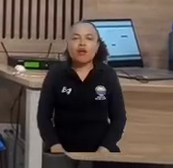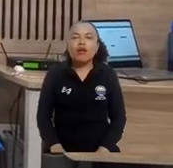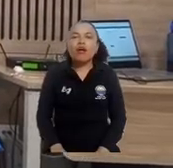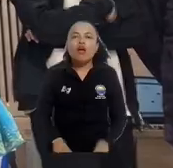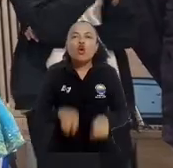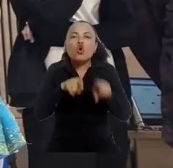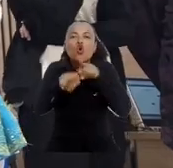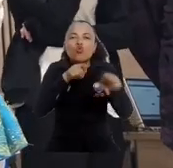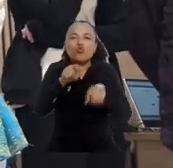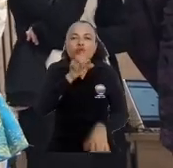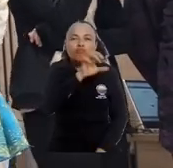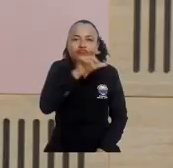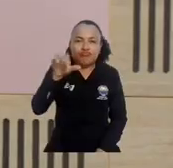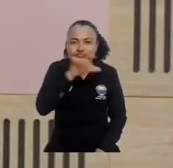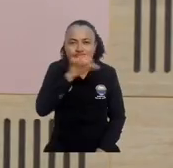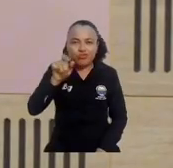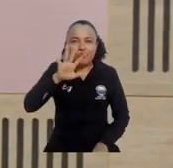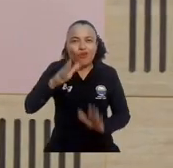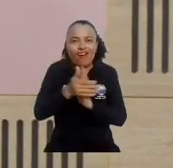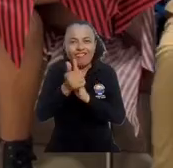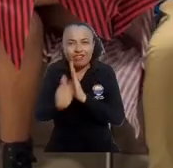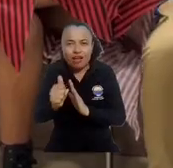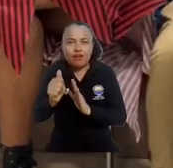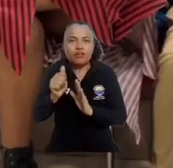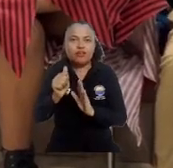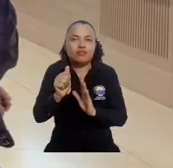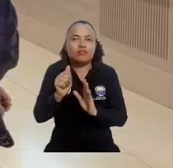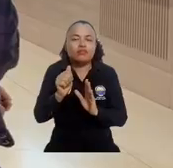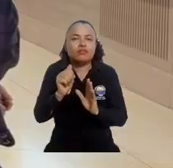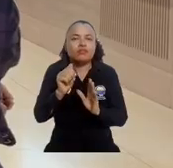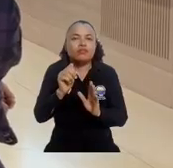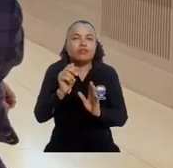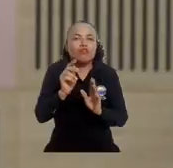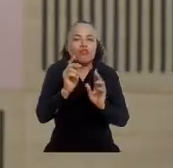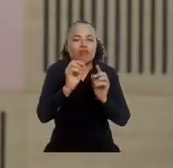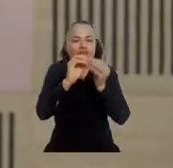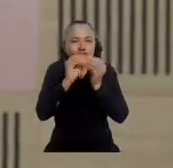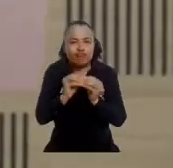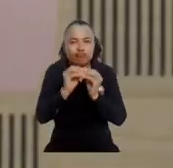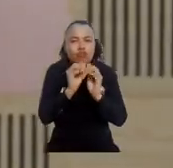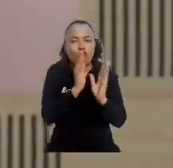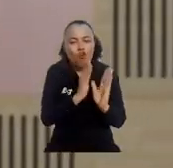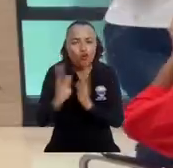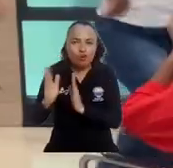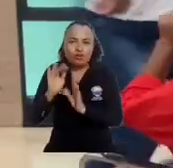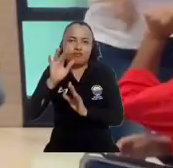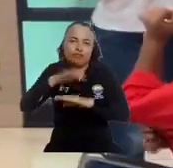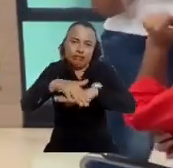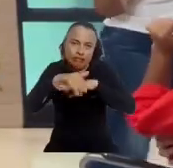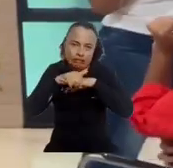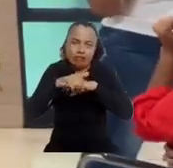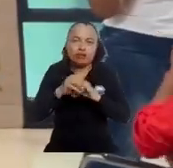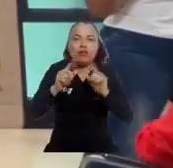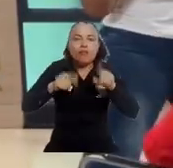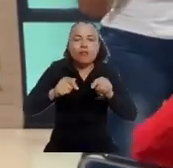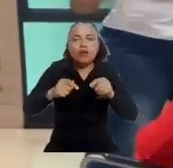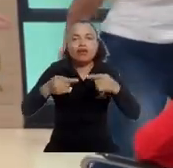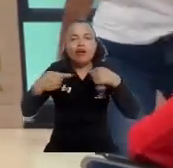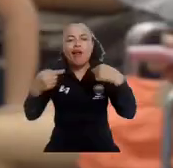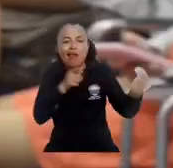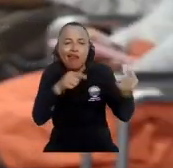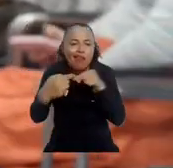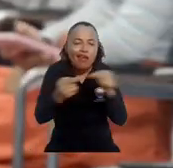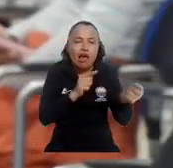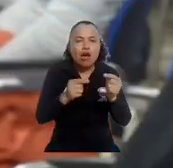Un concurso de deletreo para demostrar las aptitudes ortográficas en inglés, emocionantes musicales y debates para el desarrollo de